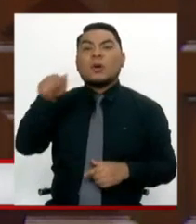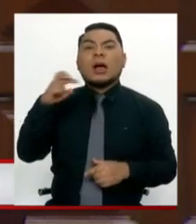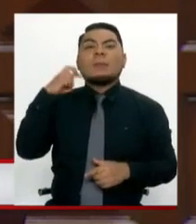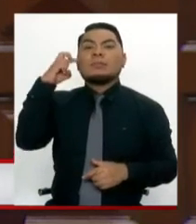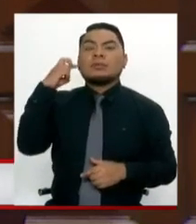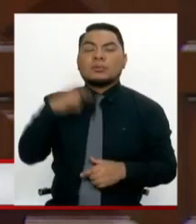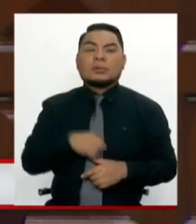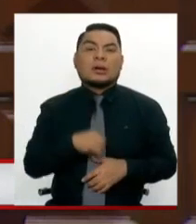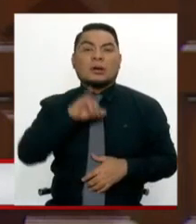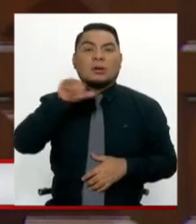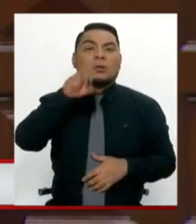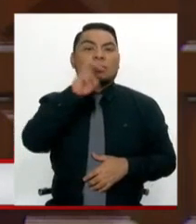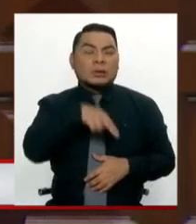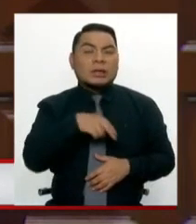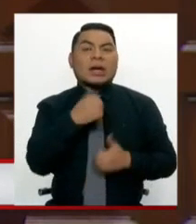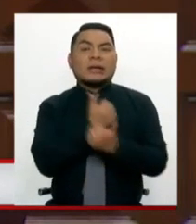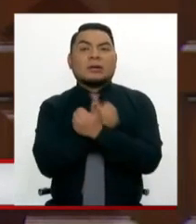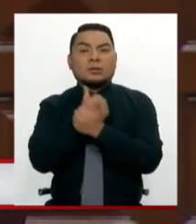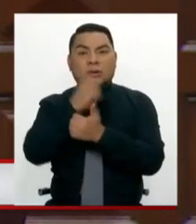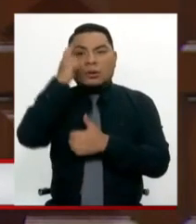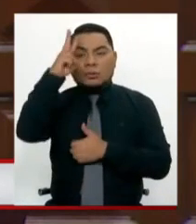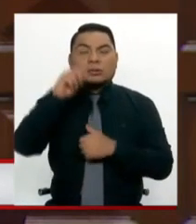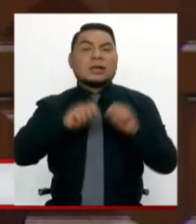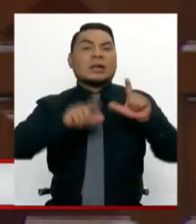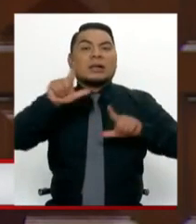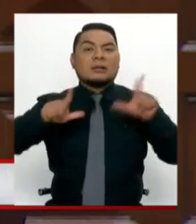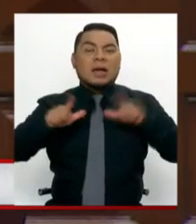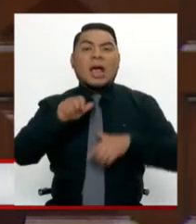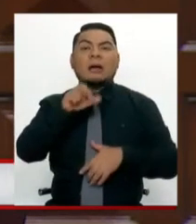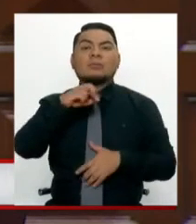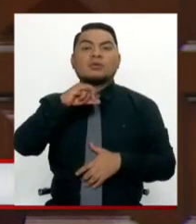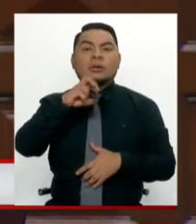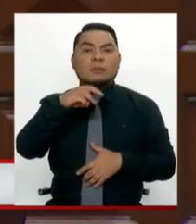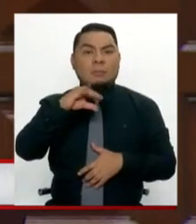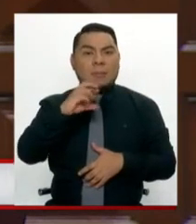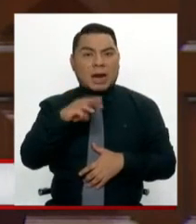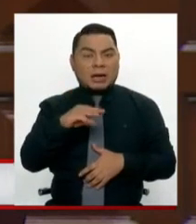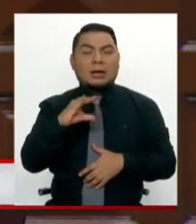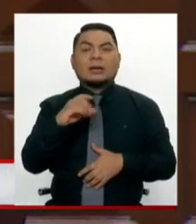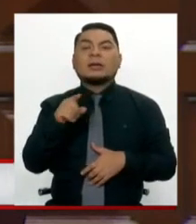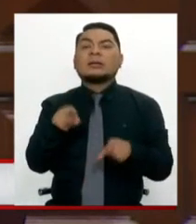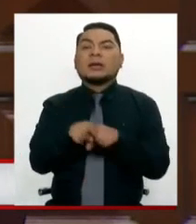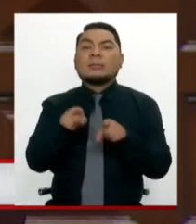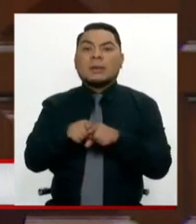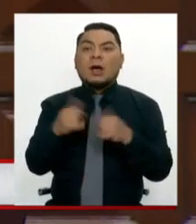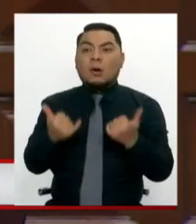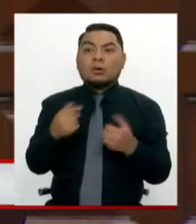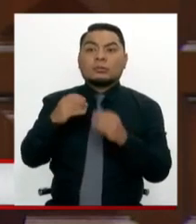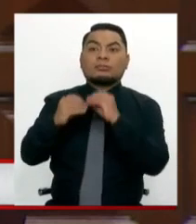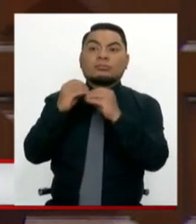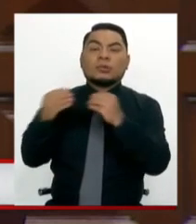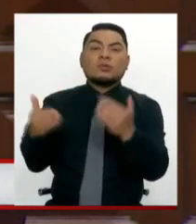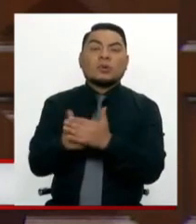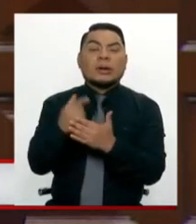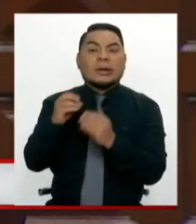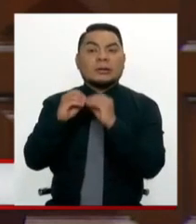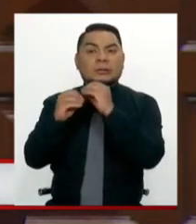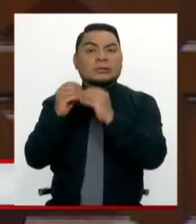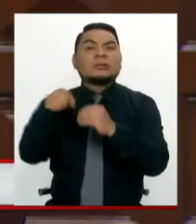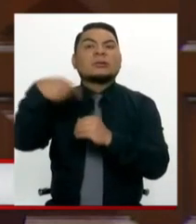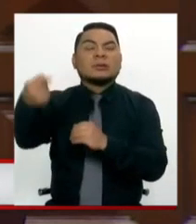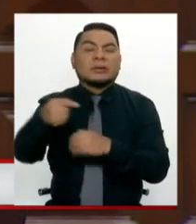Puno, Junín, Ayacucho, Cusco, La Libertad y Apurímac. Y está en proceso de construcción e